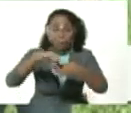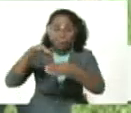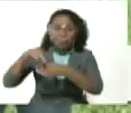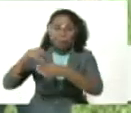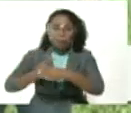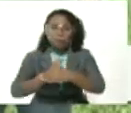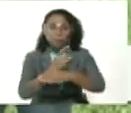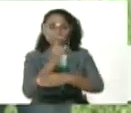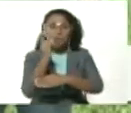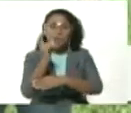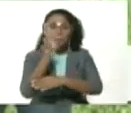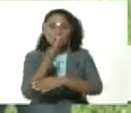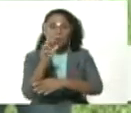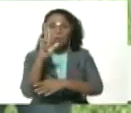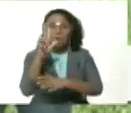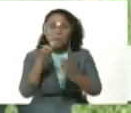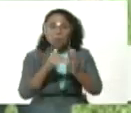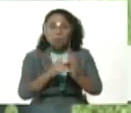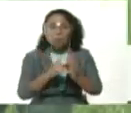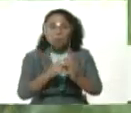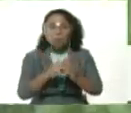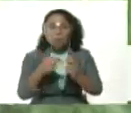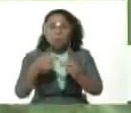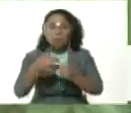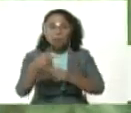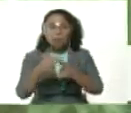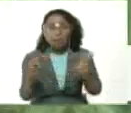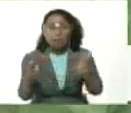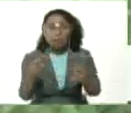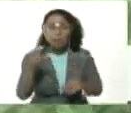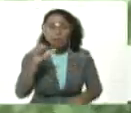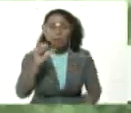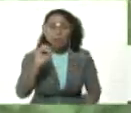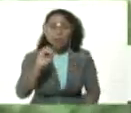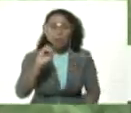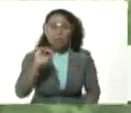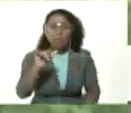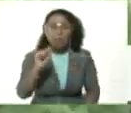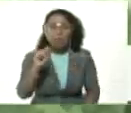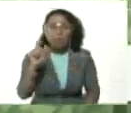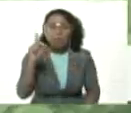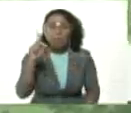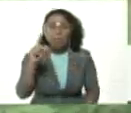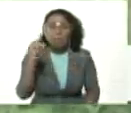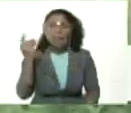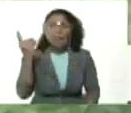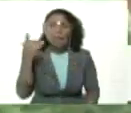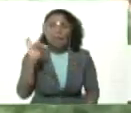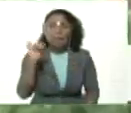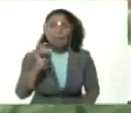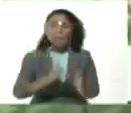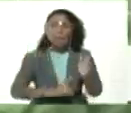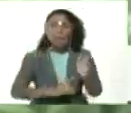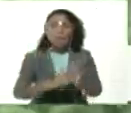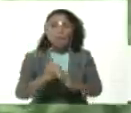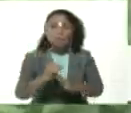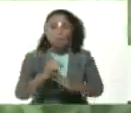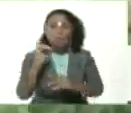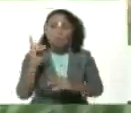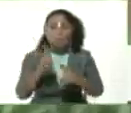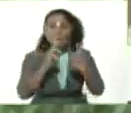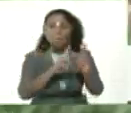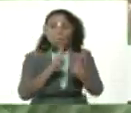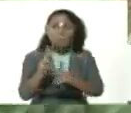de aproximadamente 8.000 hectáreas de soya. Y también estamos desarrollando lo que es el plan